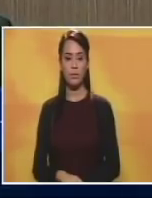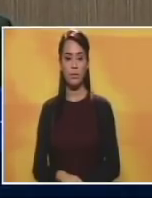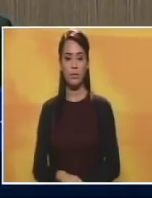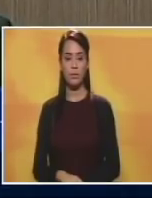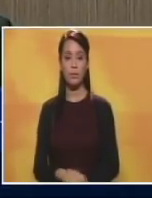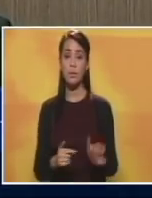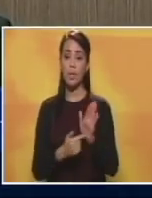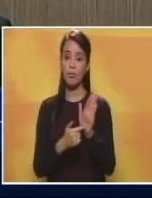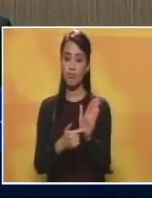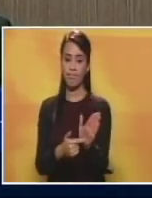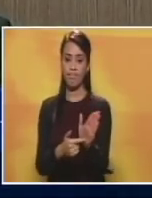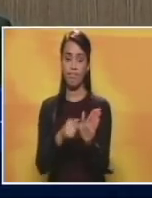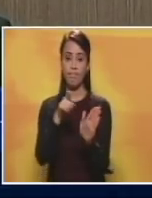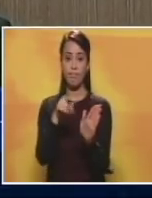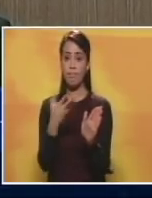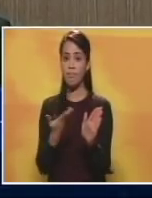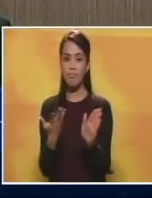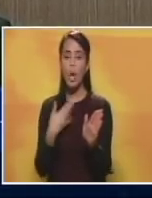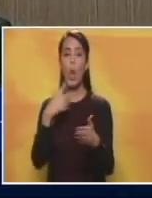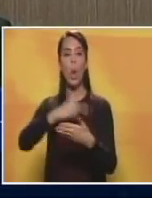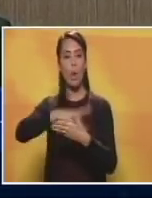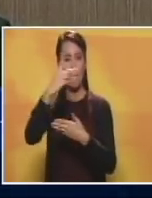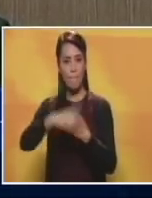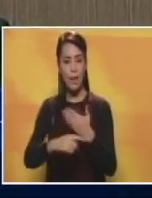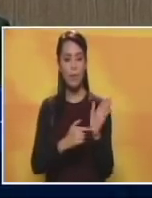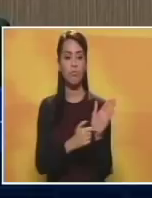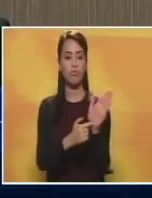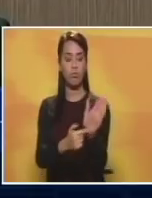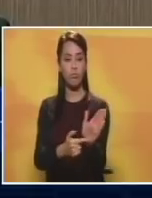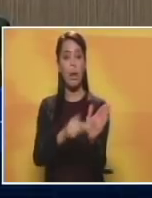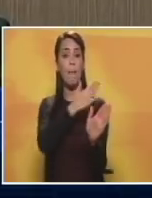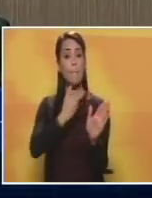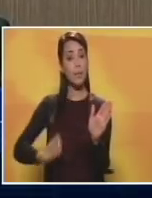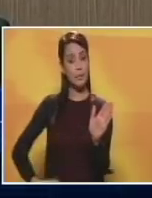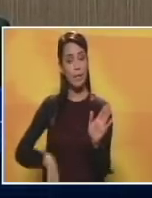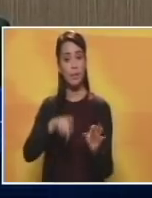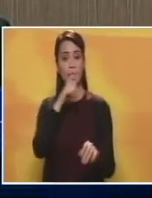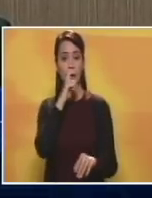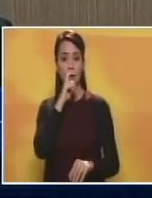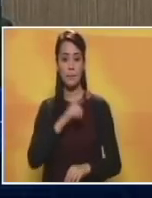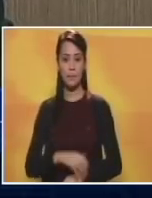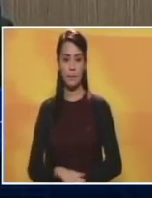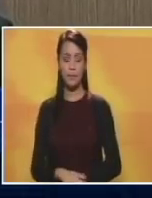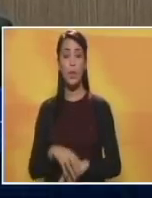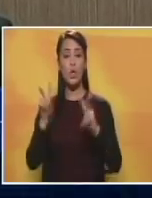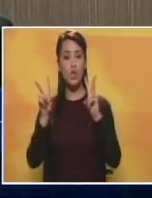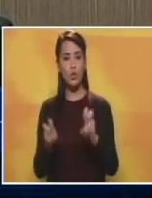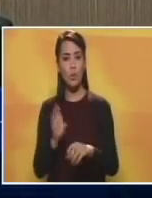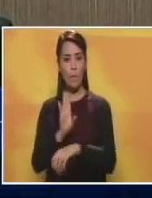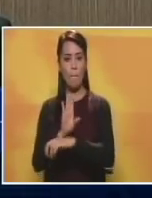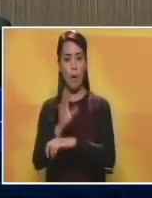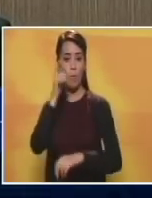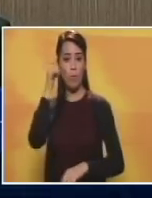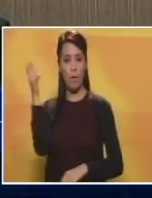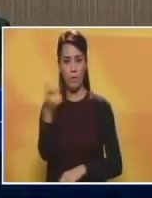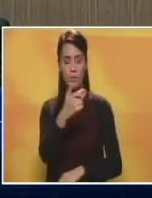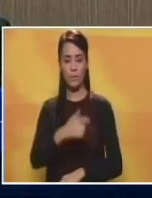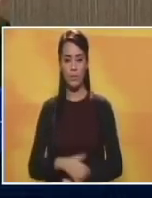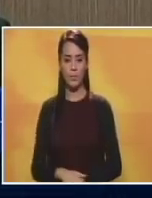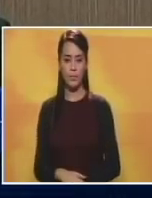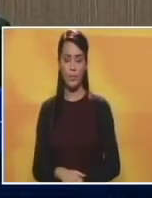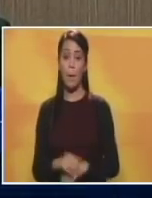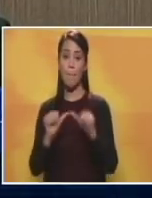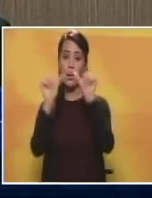Aquí están los planes que se le van a presentar al presidente de la República, lo nuevo para la protección de nuestro pueblo, para